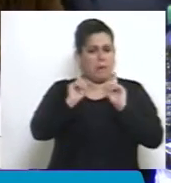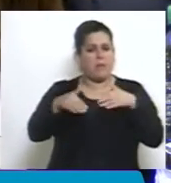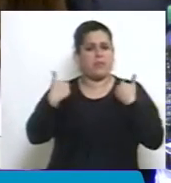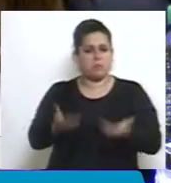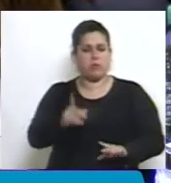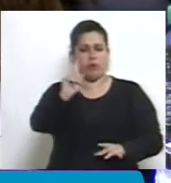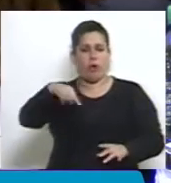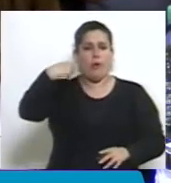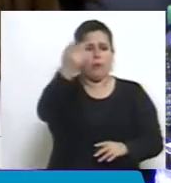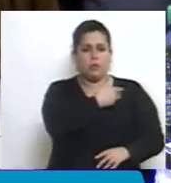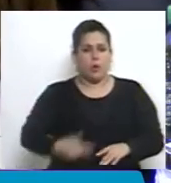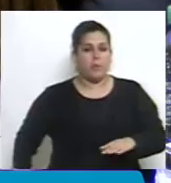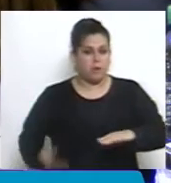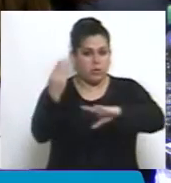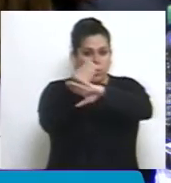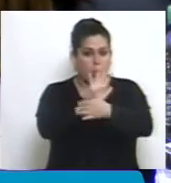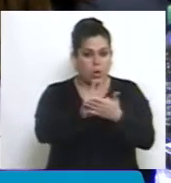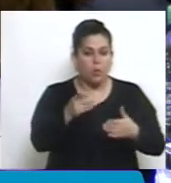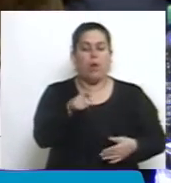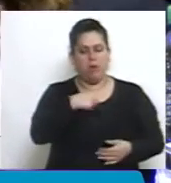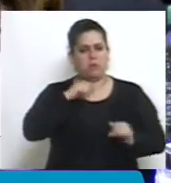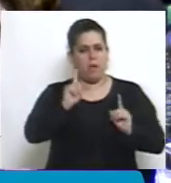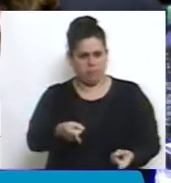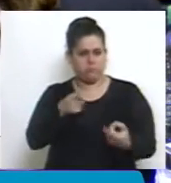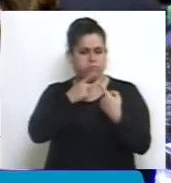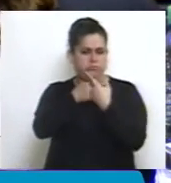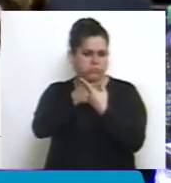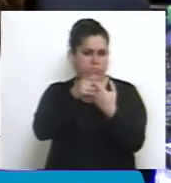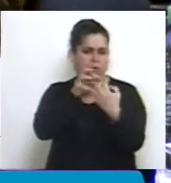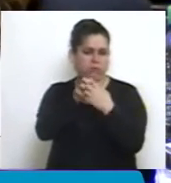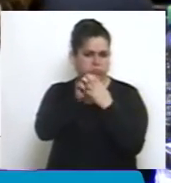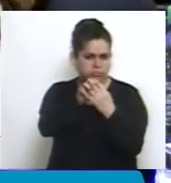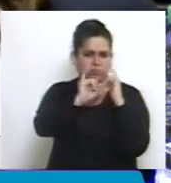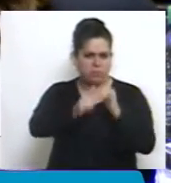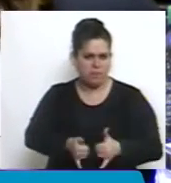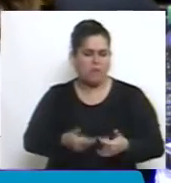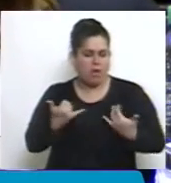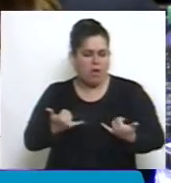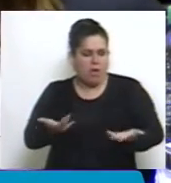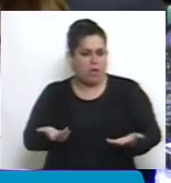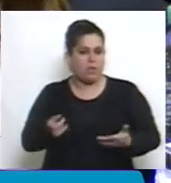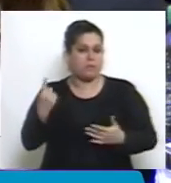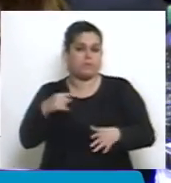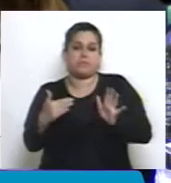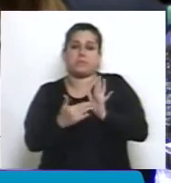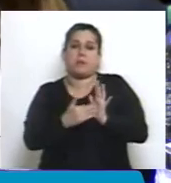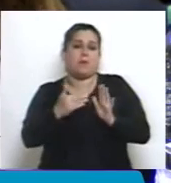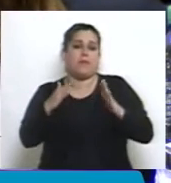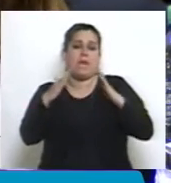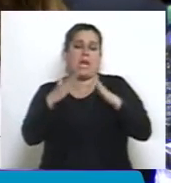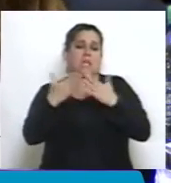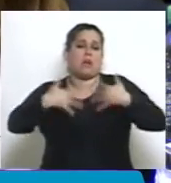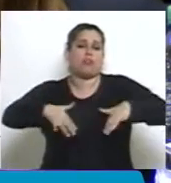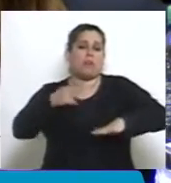el nuevo gobierno que la voluntad popular ponga en la Casa Rosada y a los